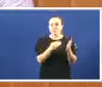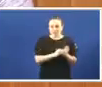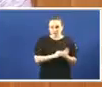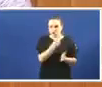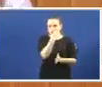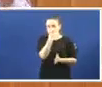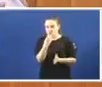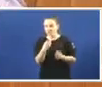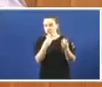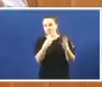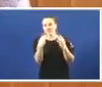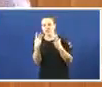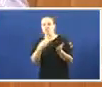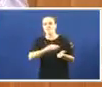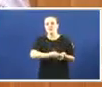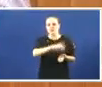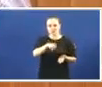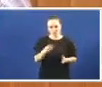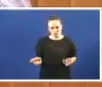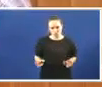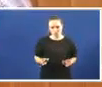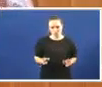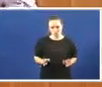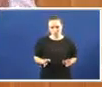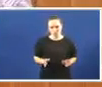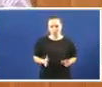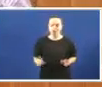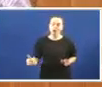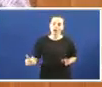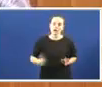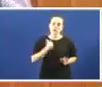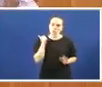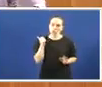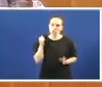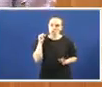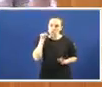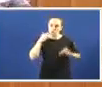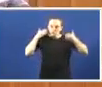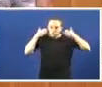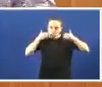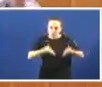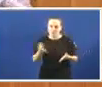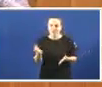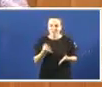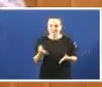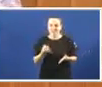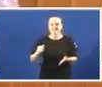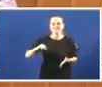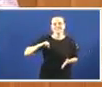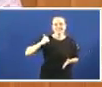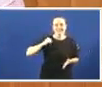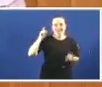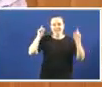7.278 millóns de euros, que casualmente se concentran na reducción de gasto en sanidade e